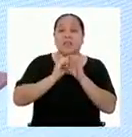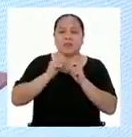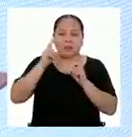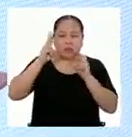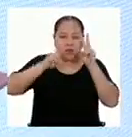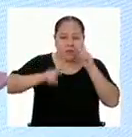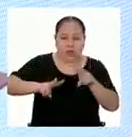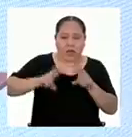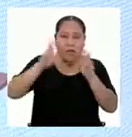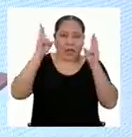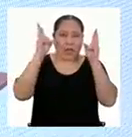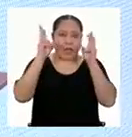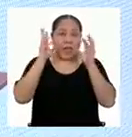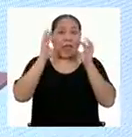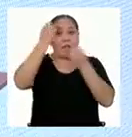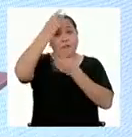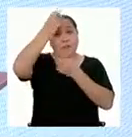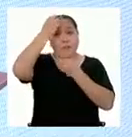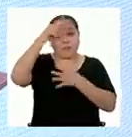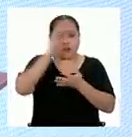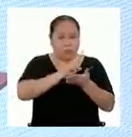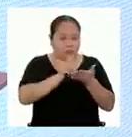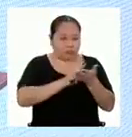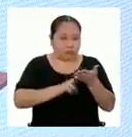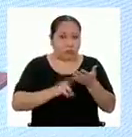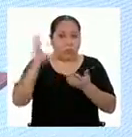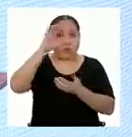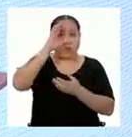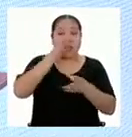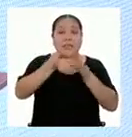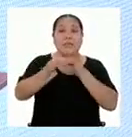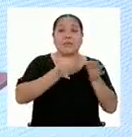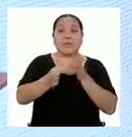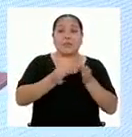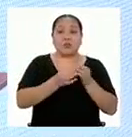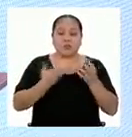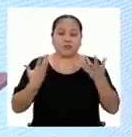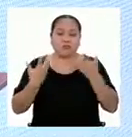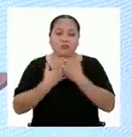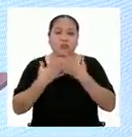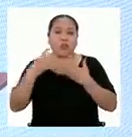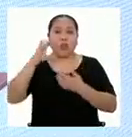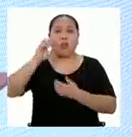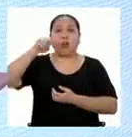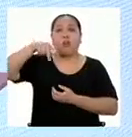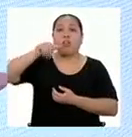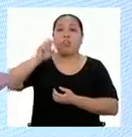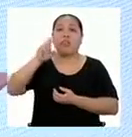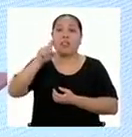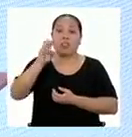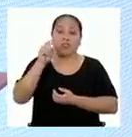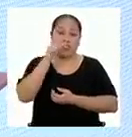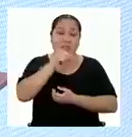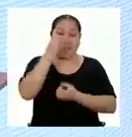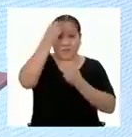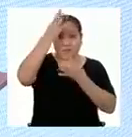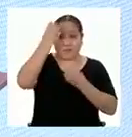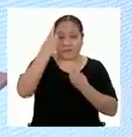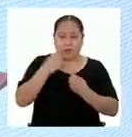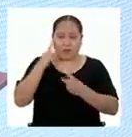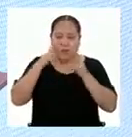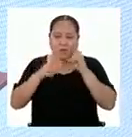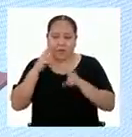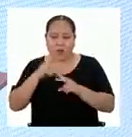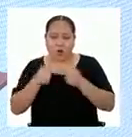identificar información en los textos, buscar explicación y contexto a la información y a partir de eso deducir las